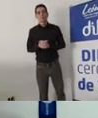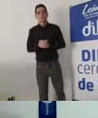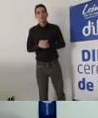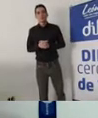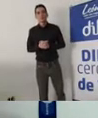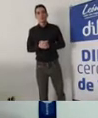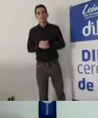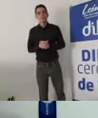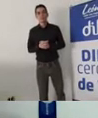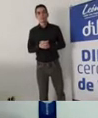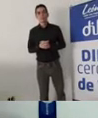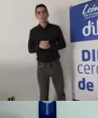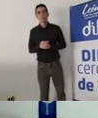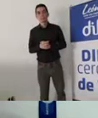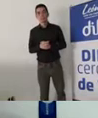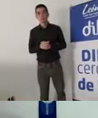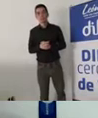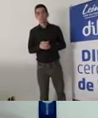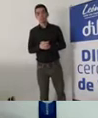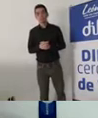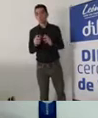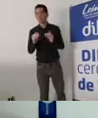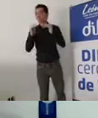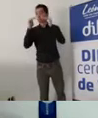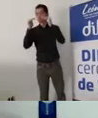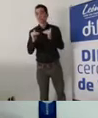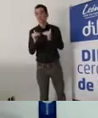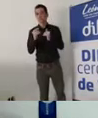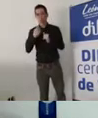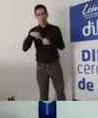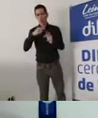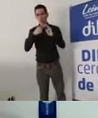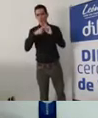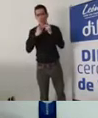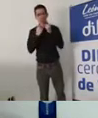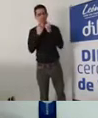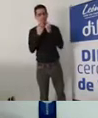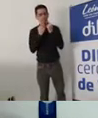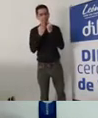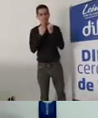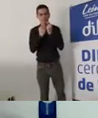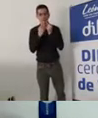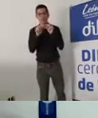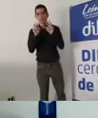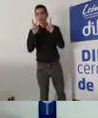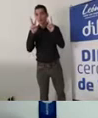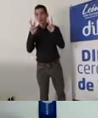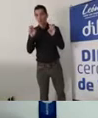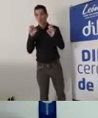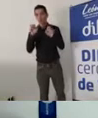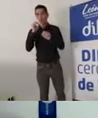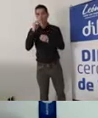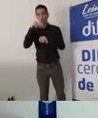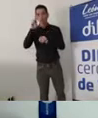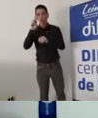Y luego entramos en una discusión muy interesante en el país, en donde tuve la oportunidad de ser parte, también trabajando con Naciones Unidas en Colombia como joven